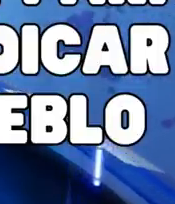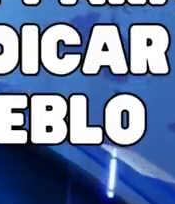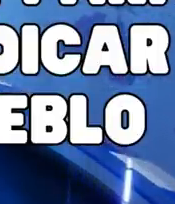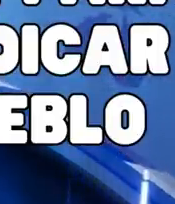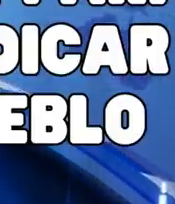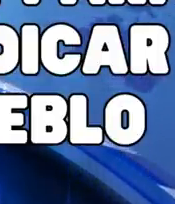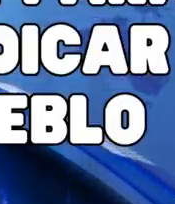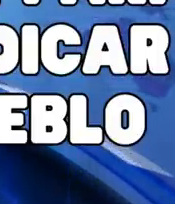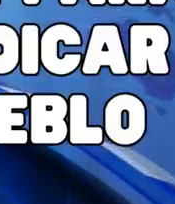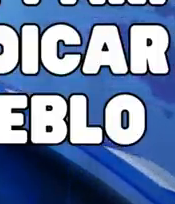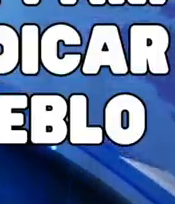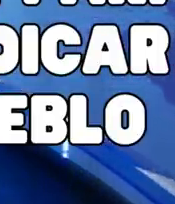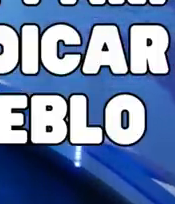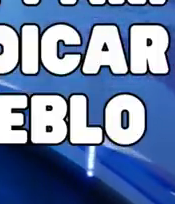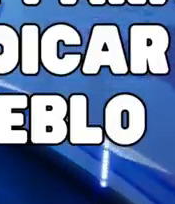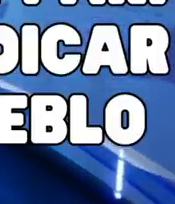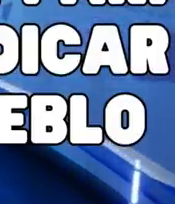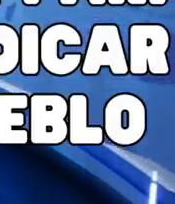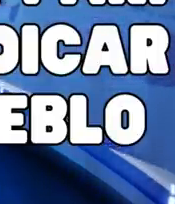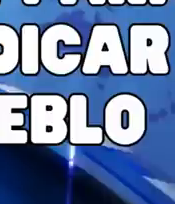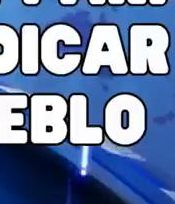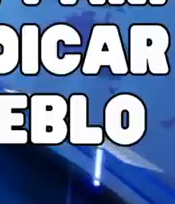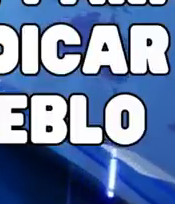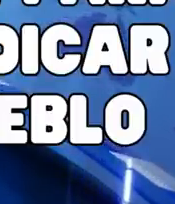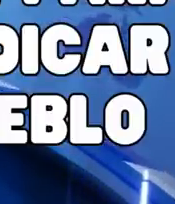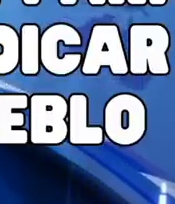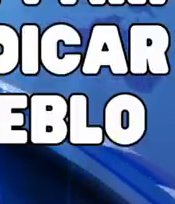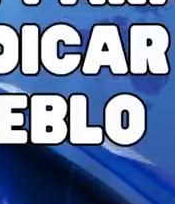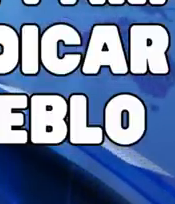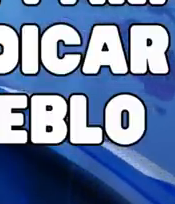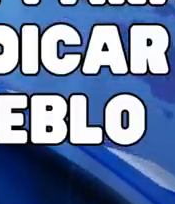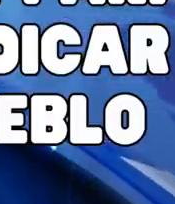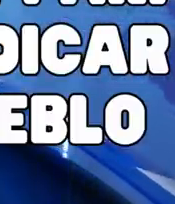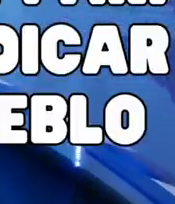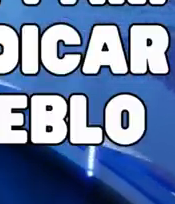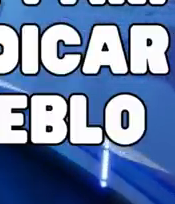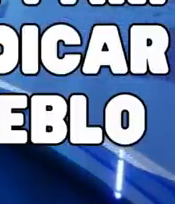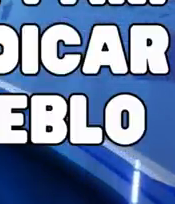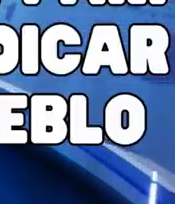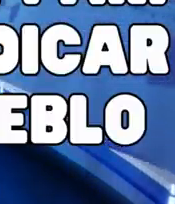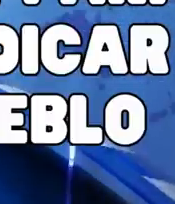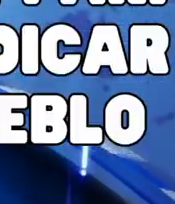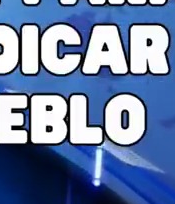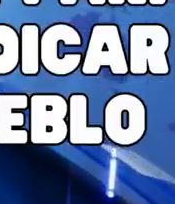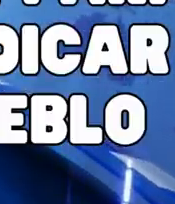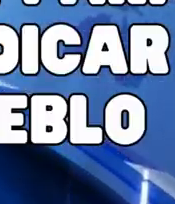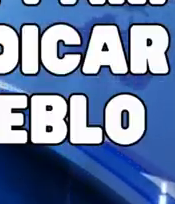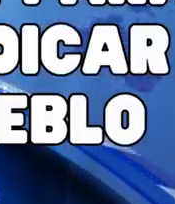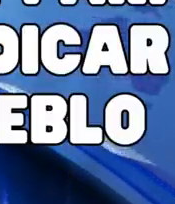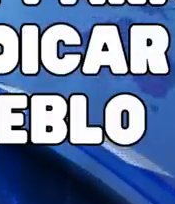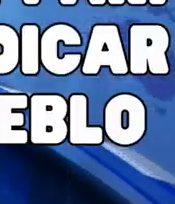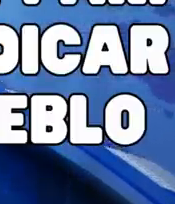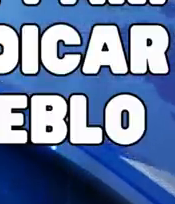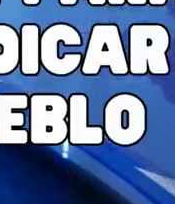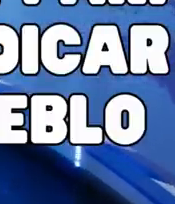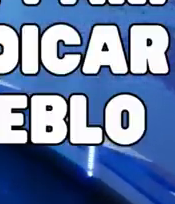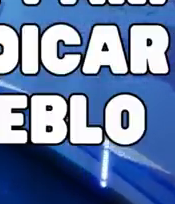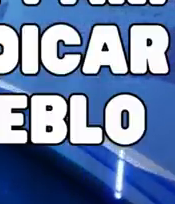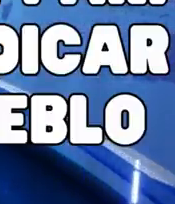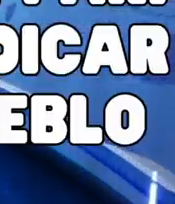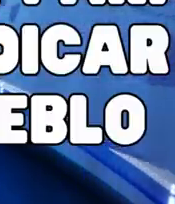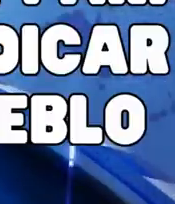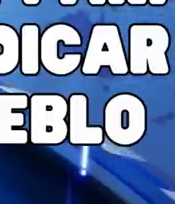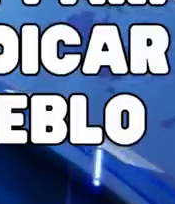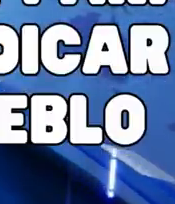del pueblo, a particulares, nacionales y extranjeros. Si están muy molestos porque